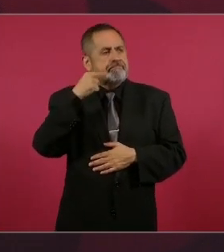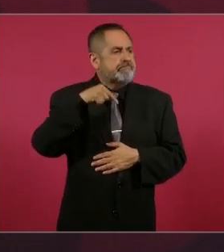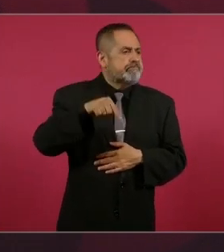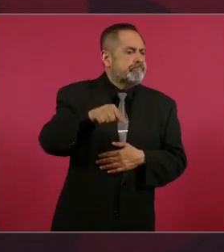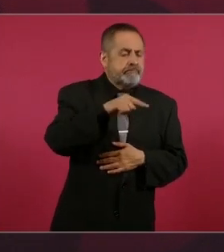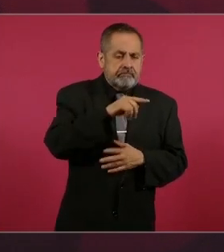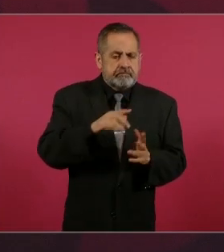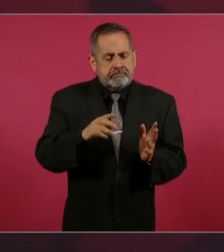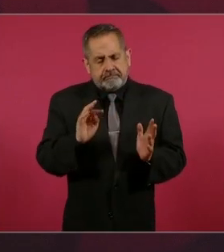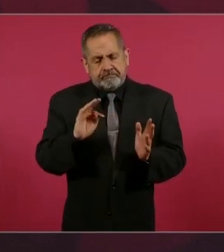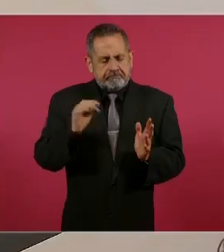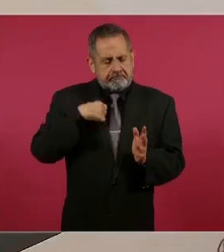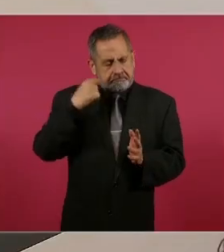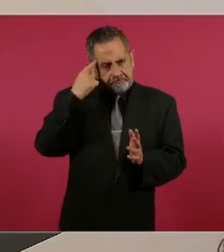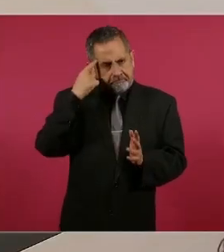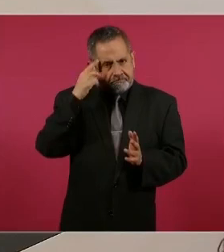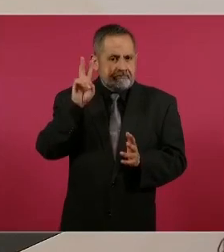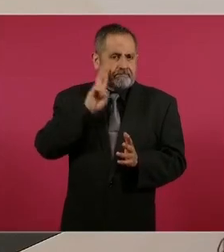es muy probable que…